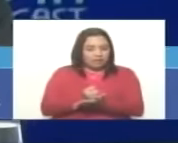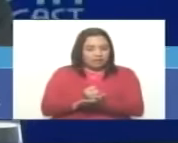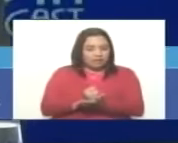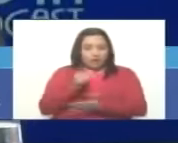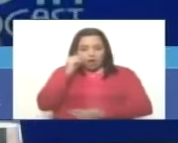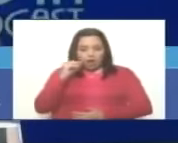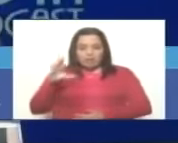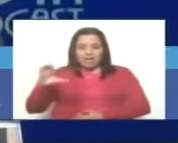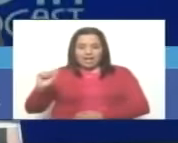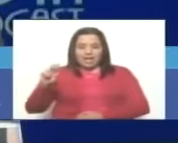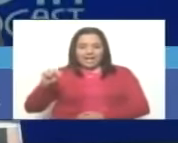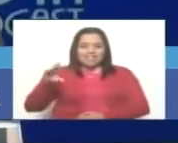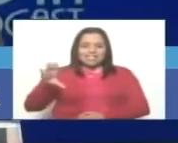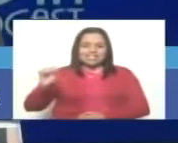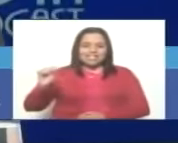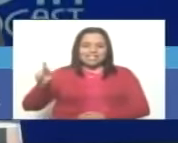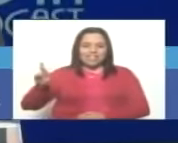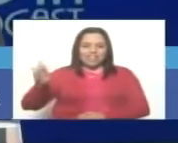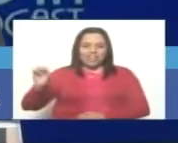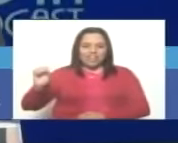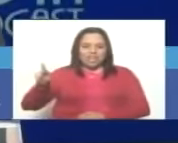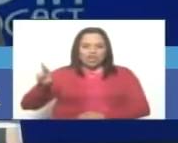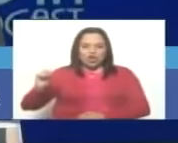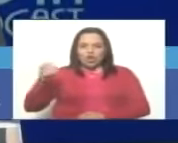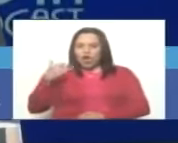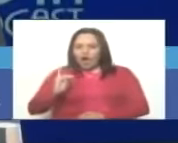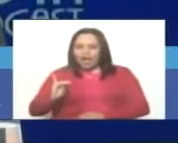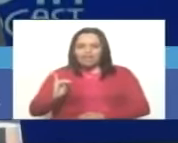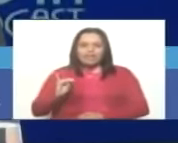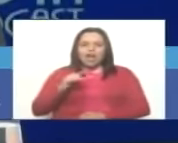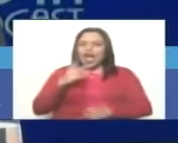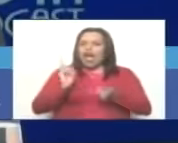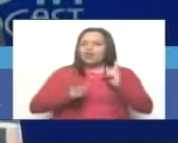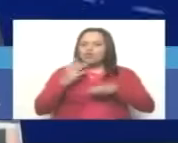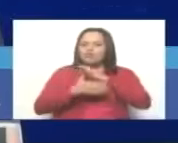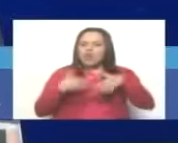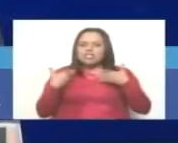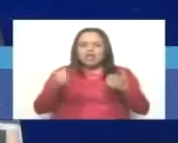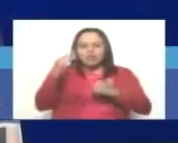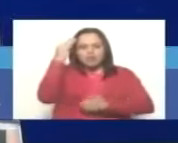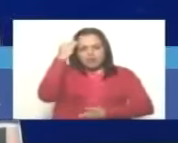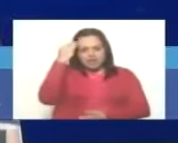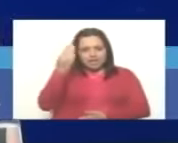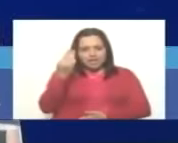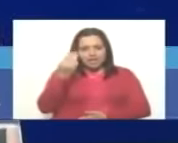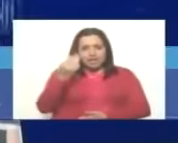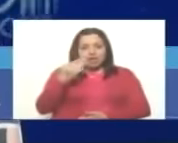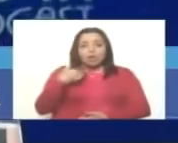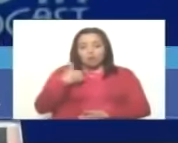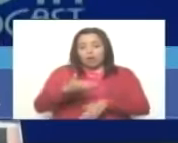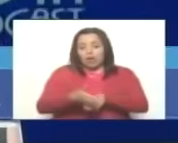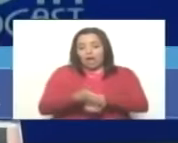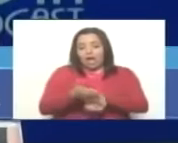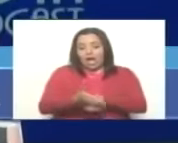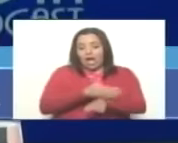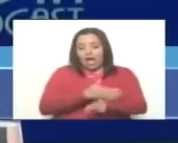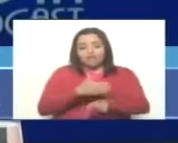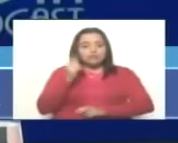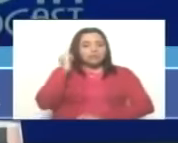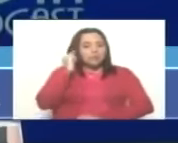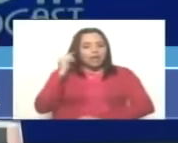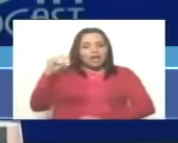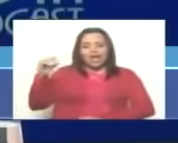era esquizofrénico, porque yo publiqué incluso en la rueda de prensa, yo dije textualmente lo que Natalia Méstica en